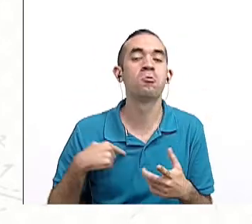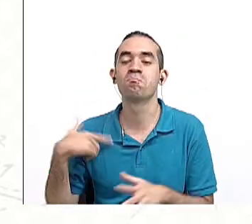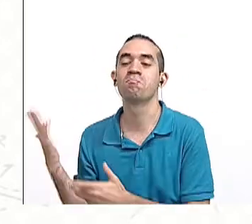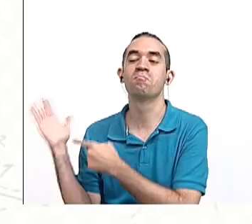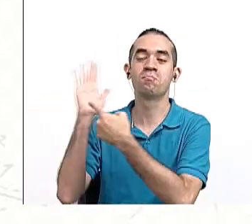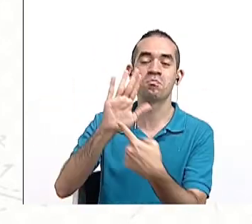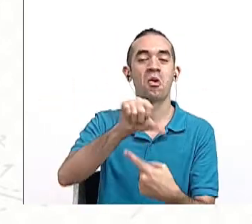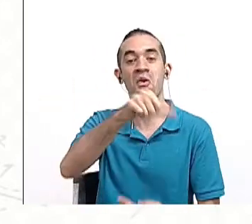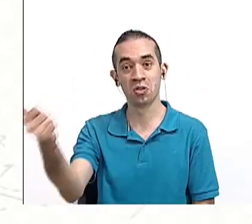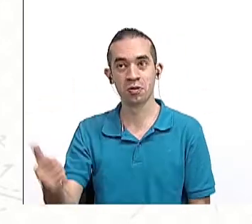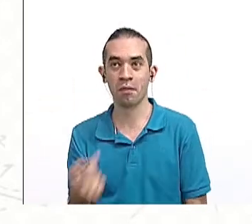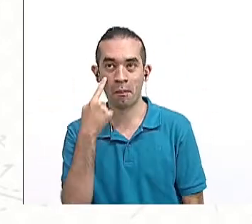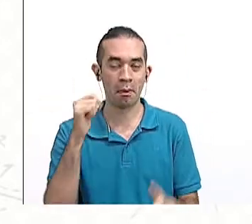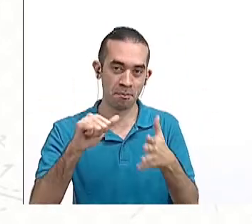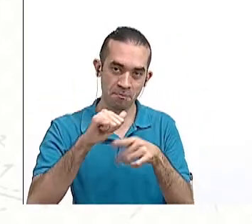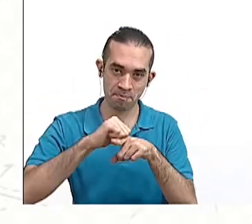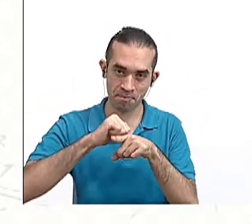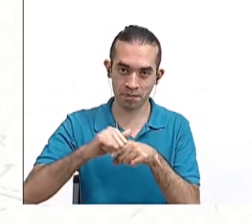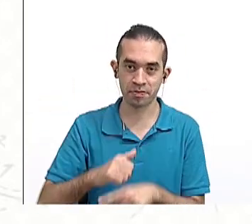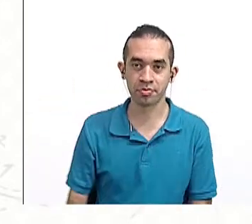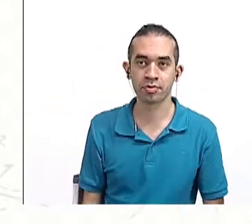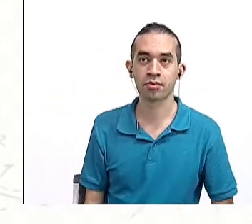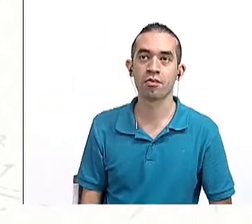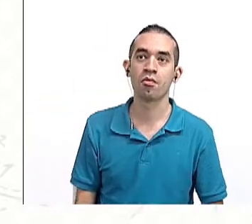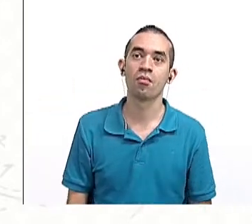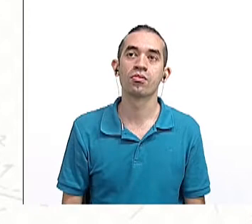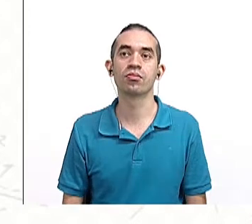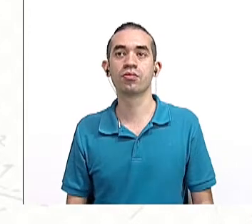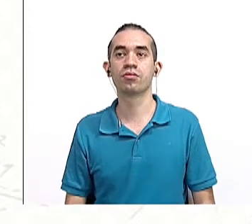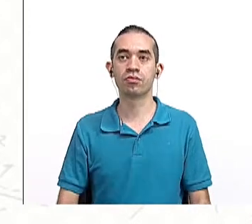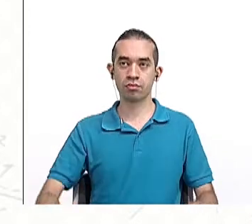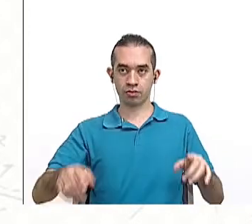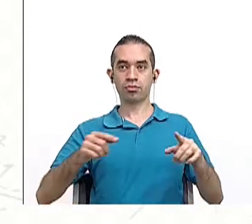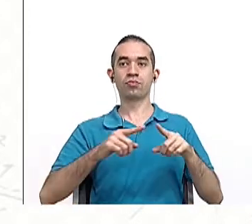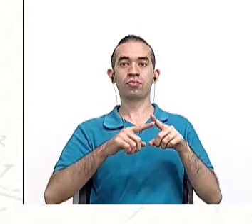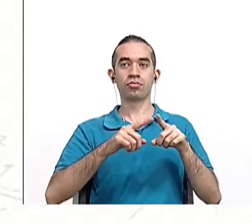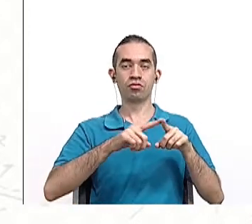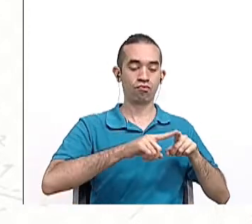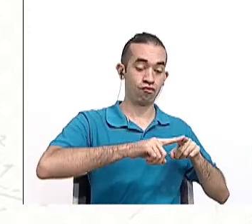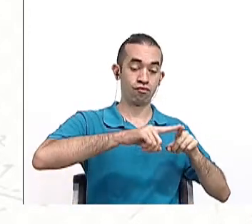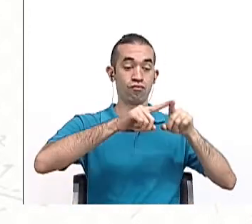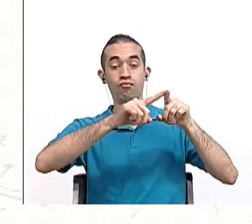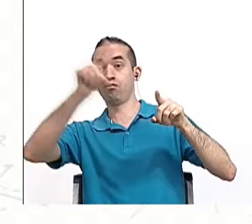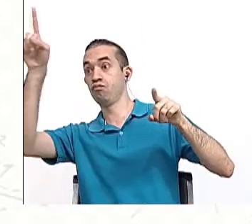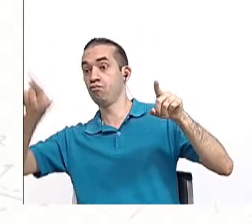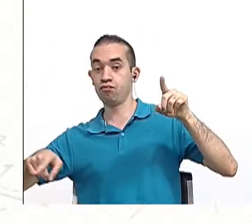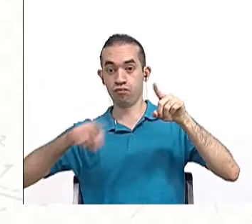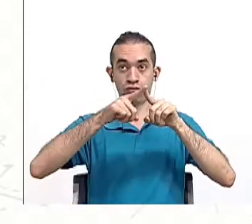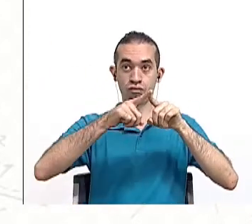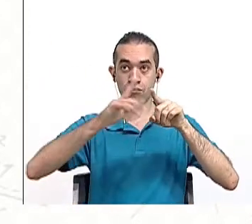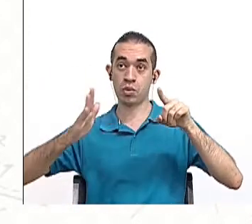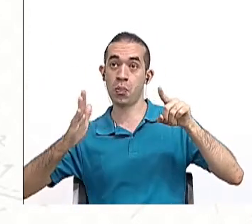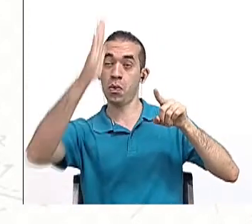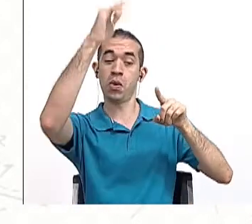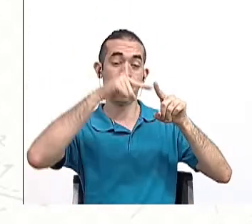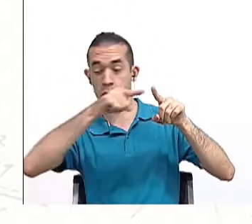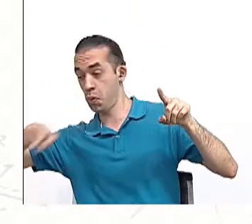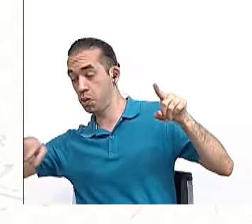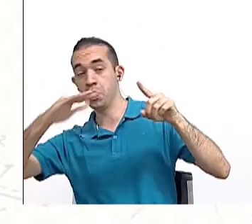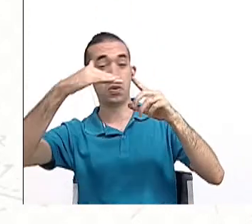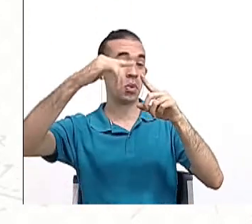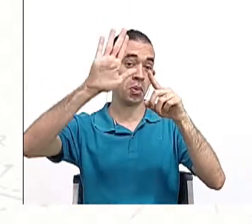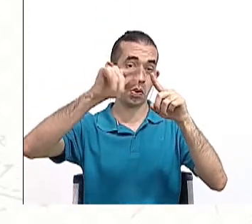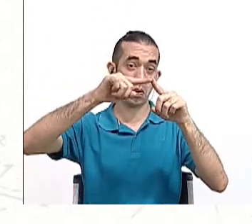y vean lo que tenemos acá determinemos el valor de lo que es alfa cita y beta y ustedes me